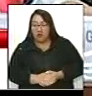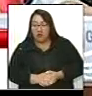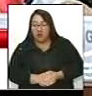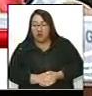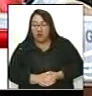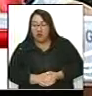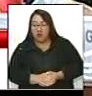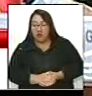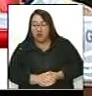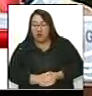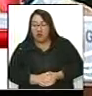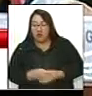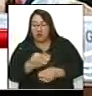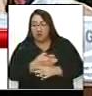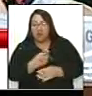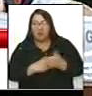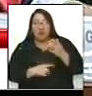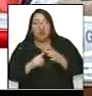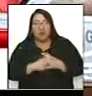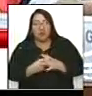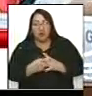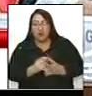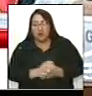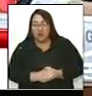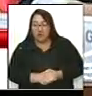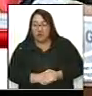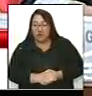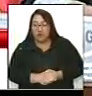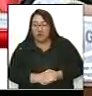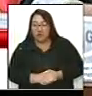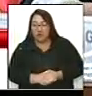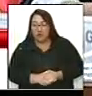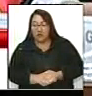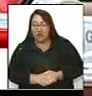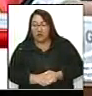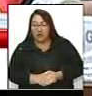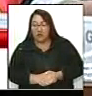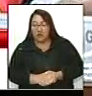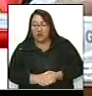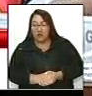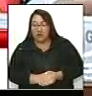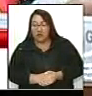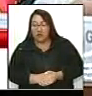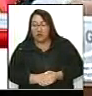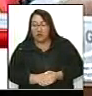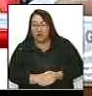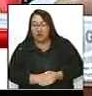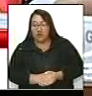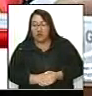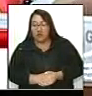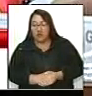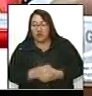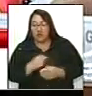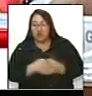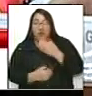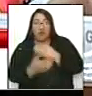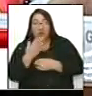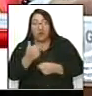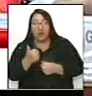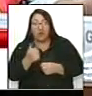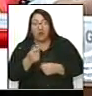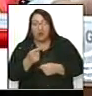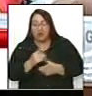antes de que empecemos la participación, que como la mañana fue un éxito,